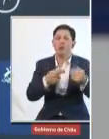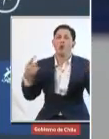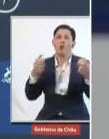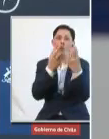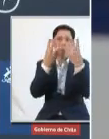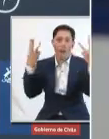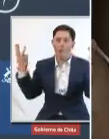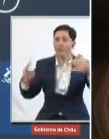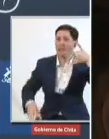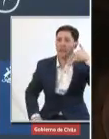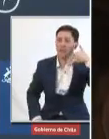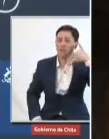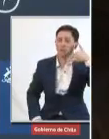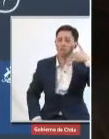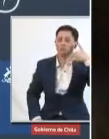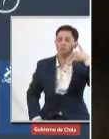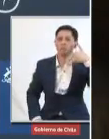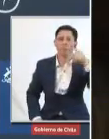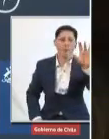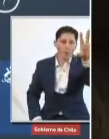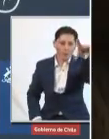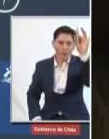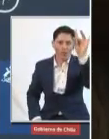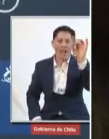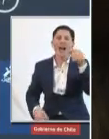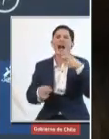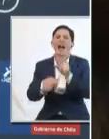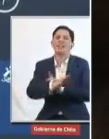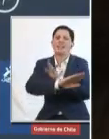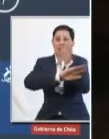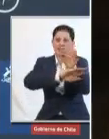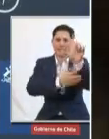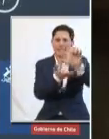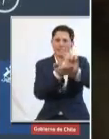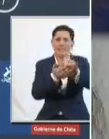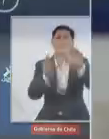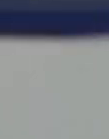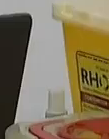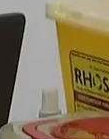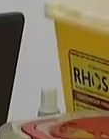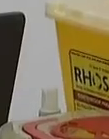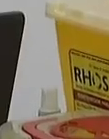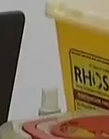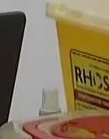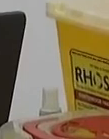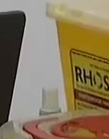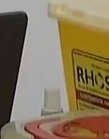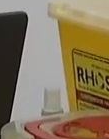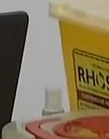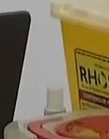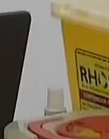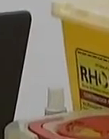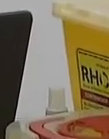sitios web, teléfono, para poder encontrar esos puntos, y el llamado es a testearse.